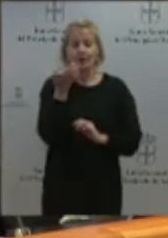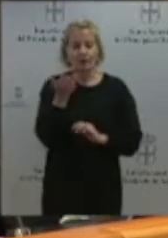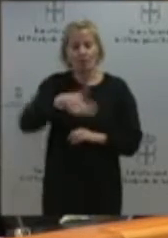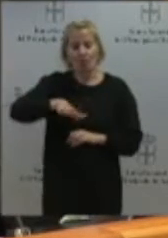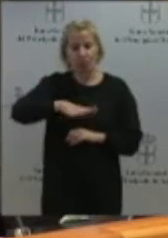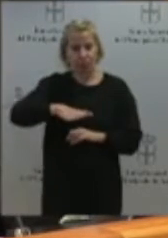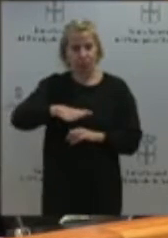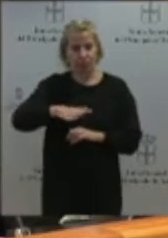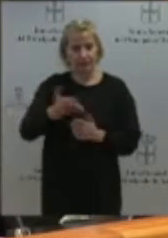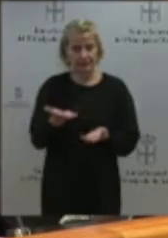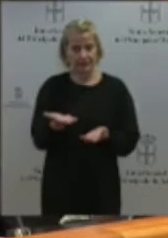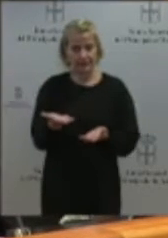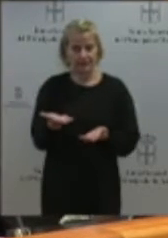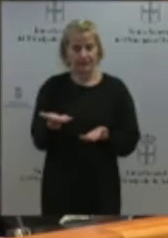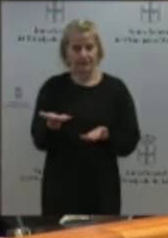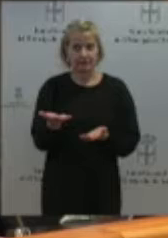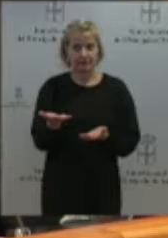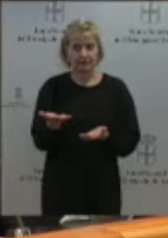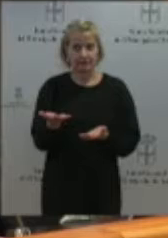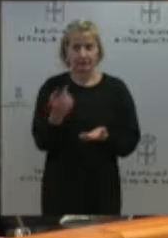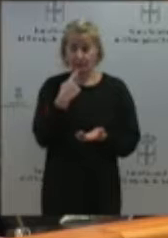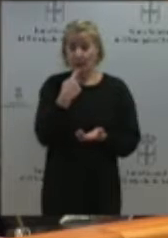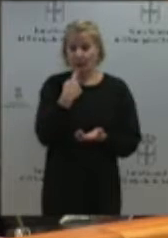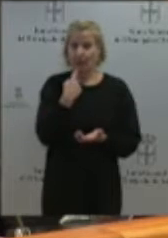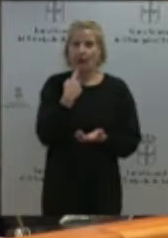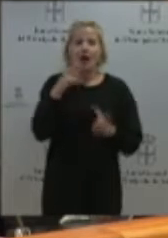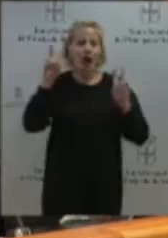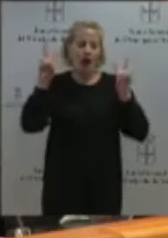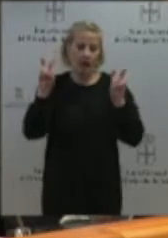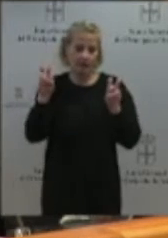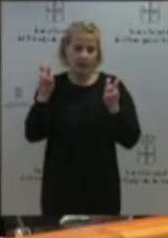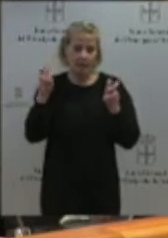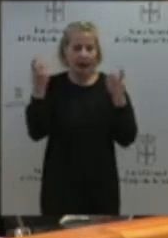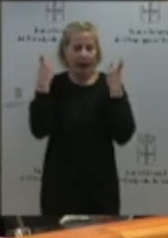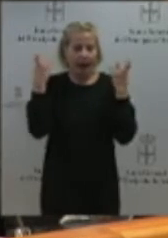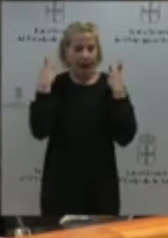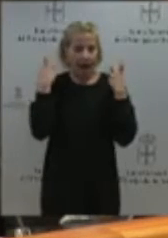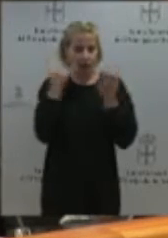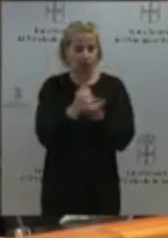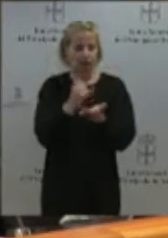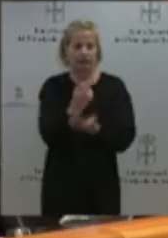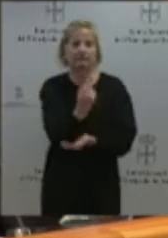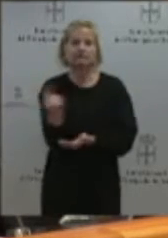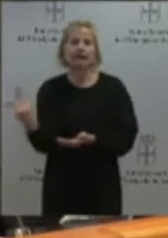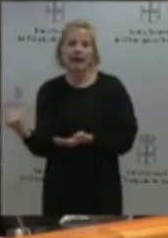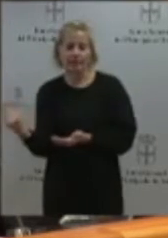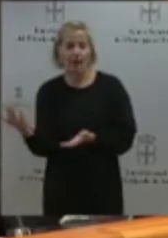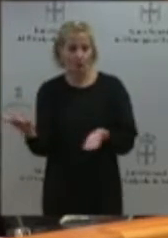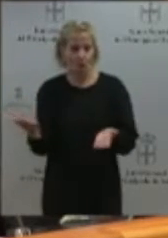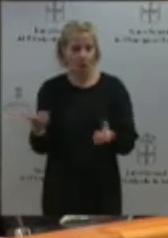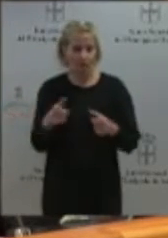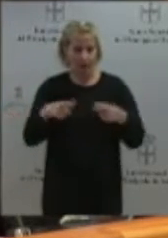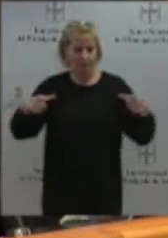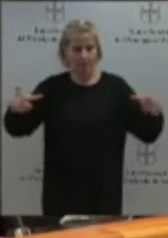bueno, decía ratios, casos como Cangas de Onís, 35 alumnos de economía, IES de la Hería, 27 alumnos de media cuando la acuerdo habla de 25,